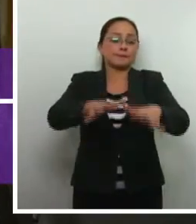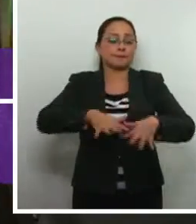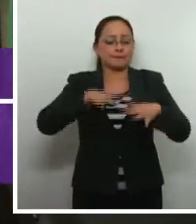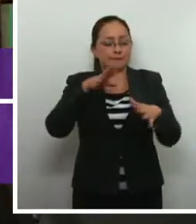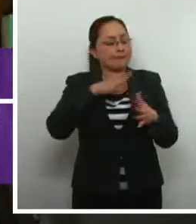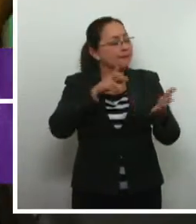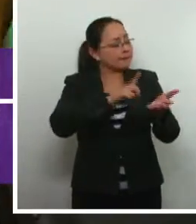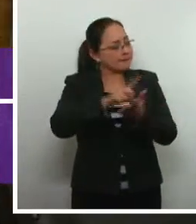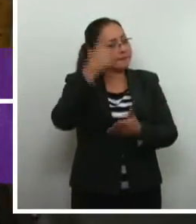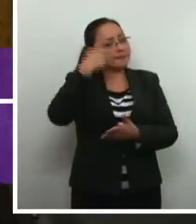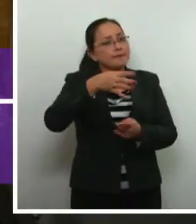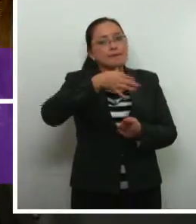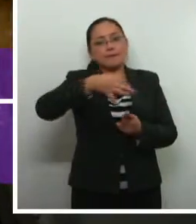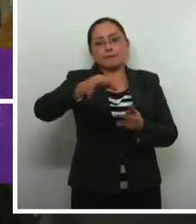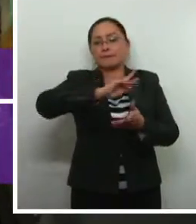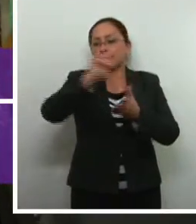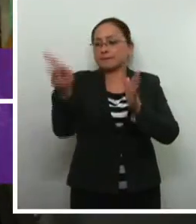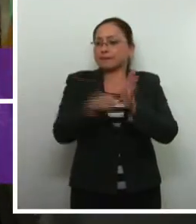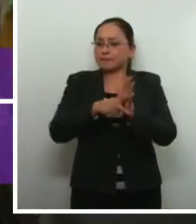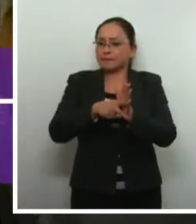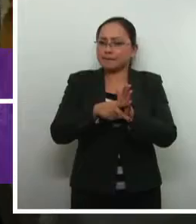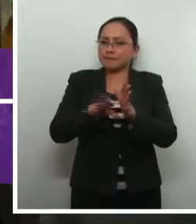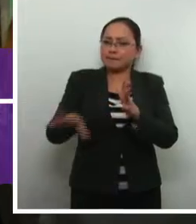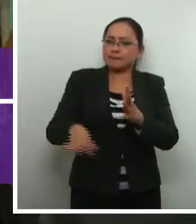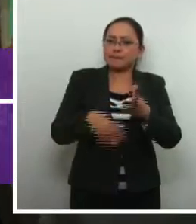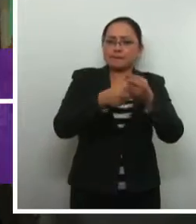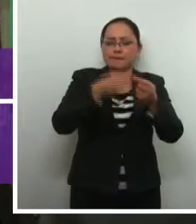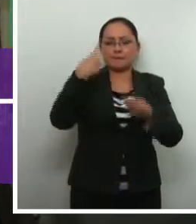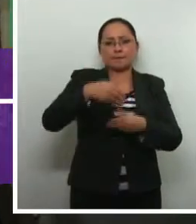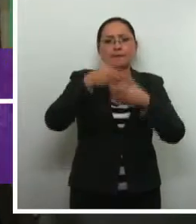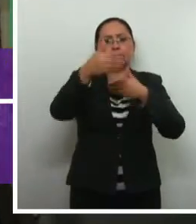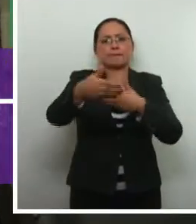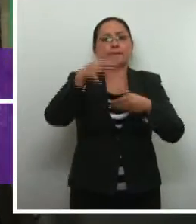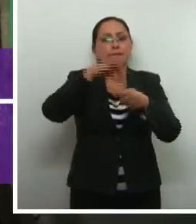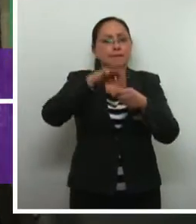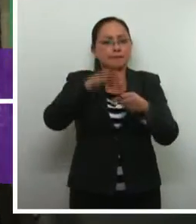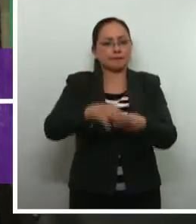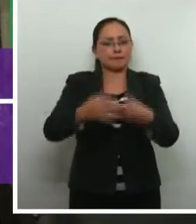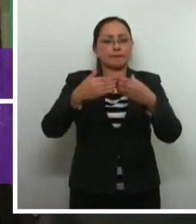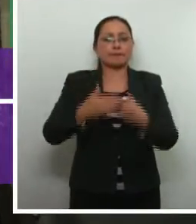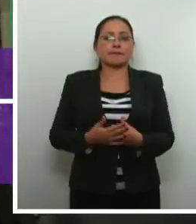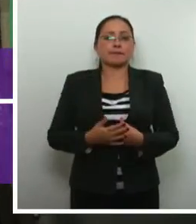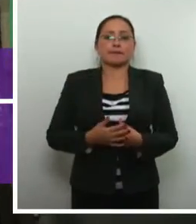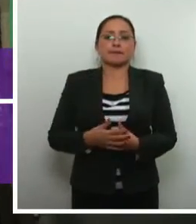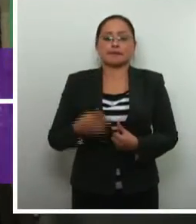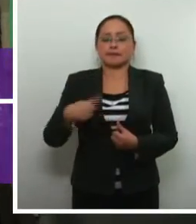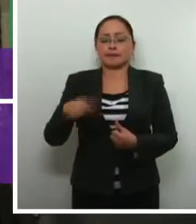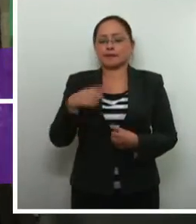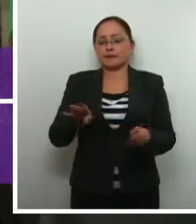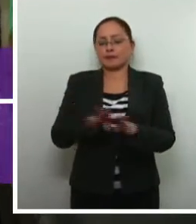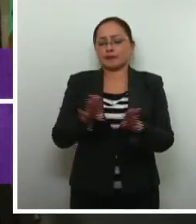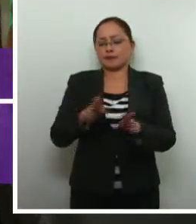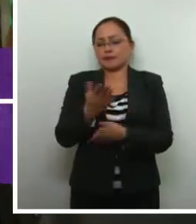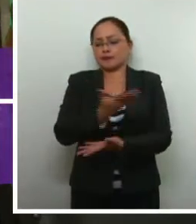tienen el derecho de hacer reservas de todo lo que se va a votar. Entonces, ¿cómo conciliar